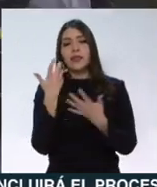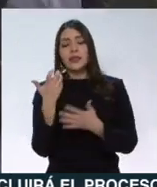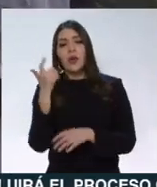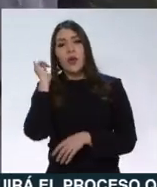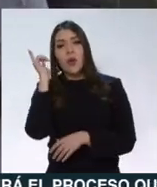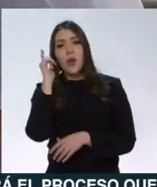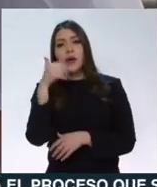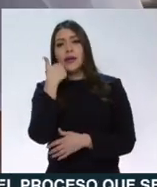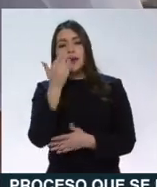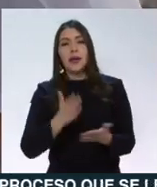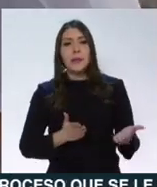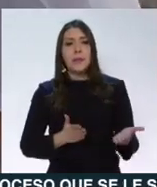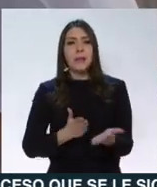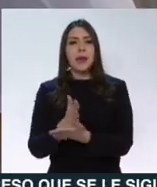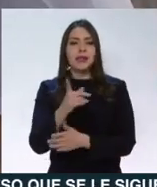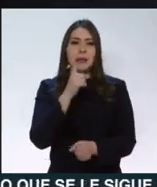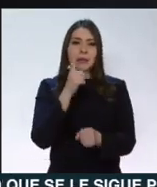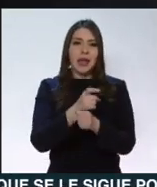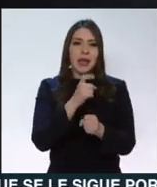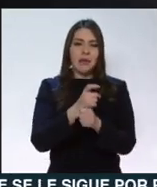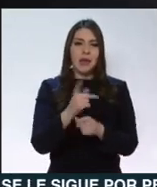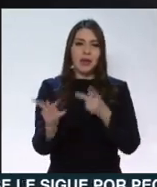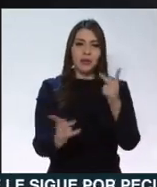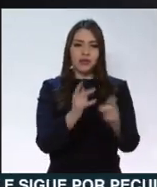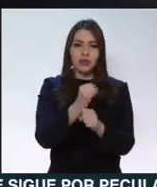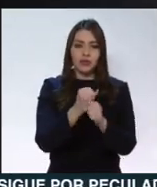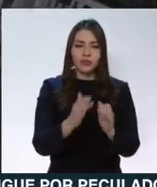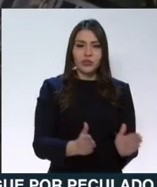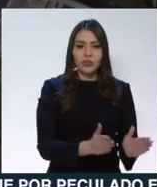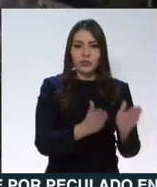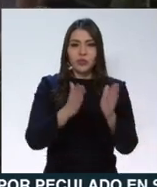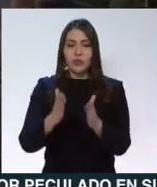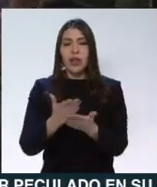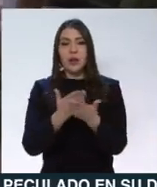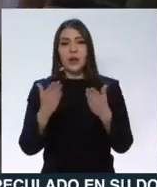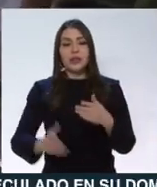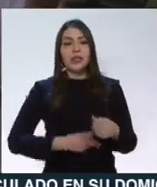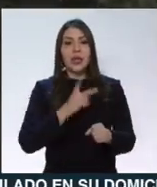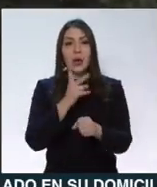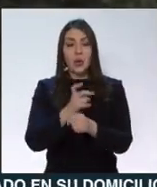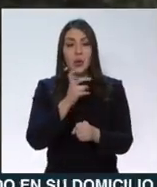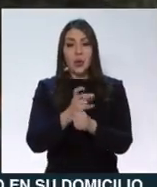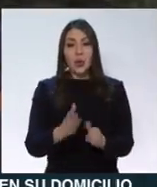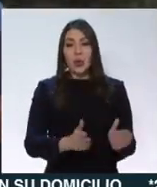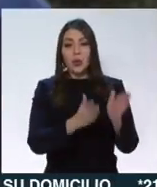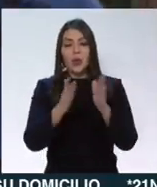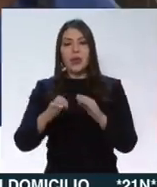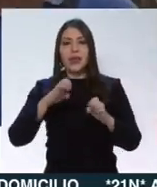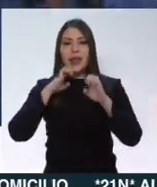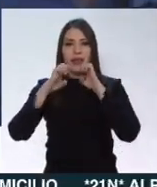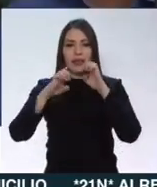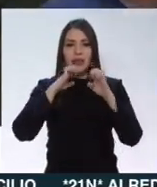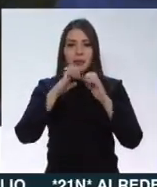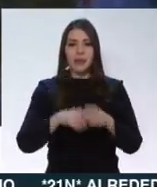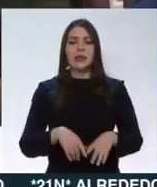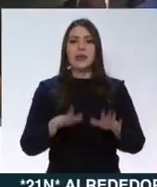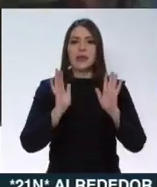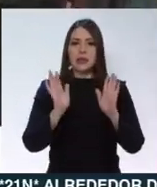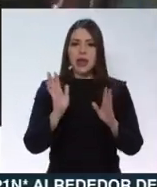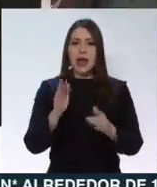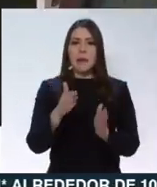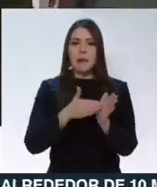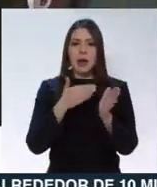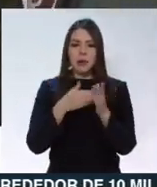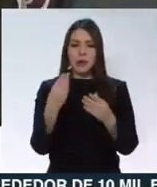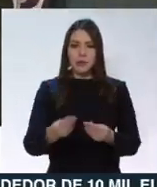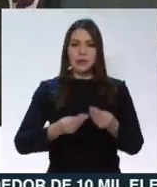haber pasado el primer filtro y ahora la siguiente etapa es la de entrevistas. La recepción de documentos concluye el